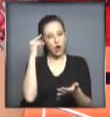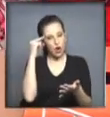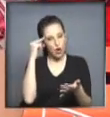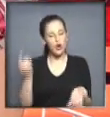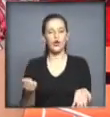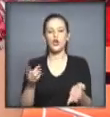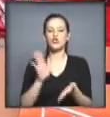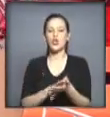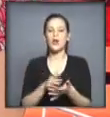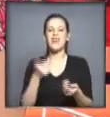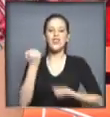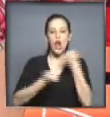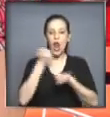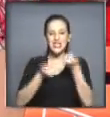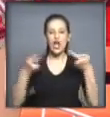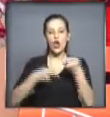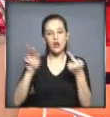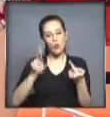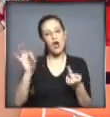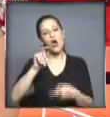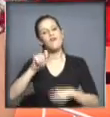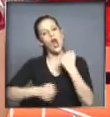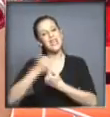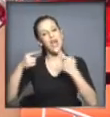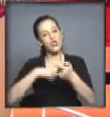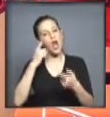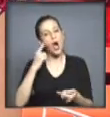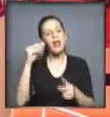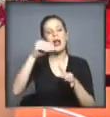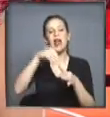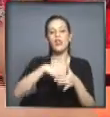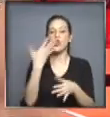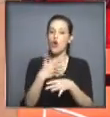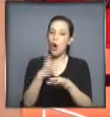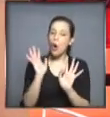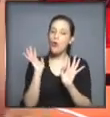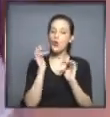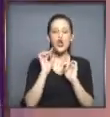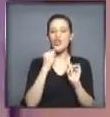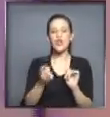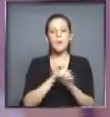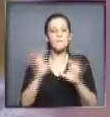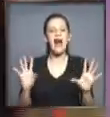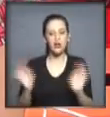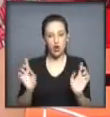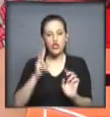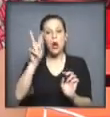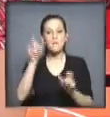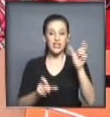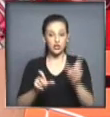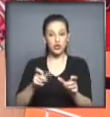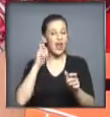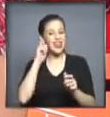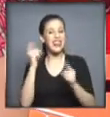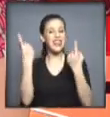violencia de género o con la violencia dentro del noviazgo, entonces hay que tener cuidado. O sea, yo no digo que esté mal que dos personas de diferentes